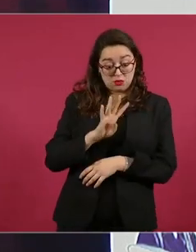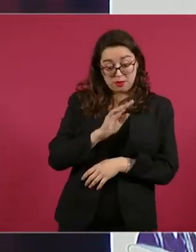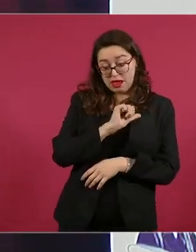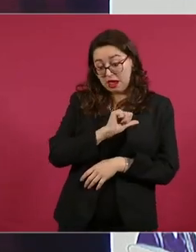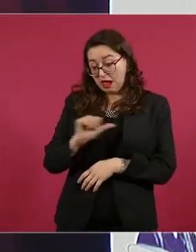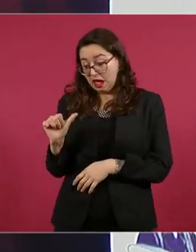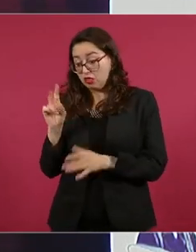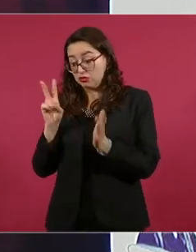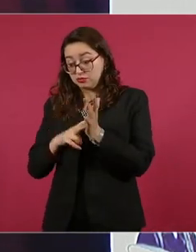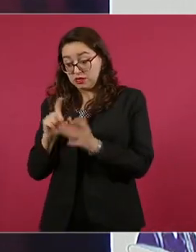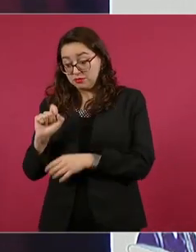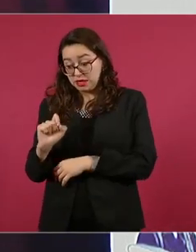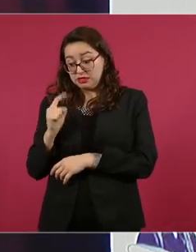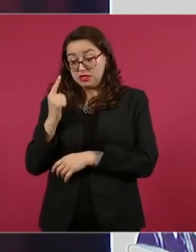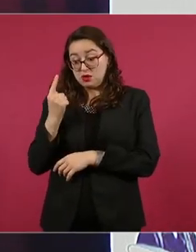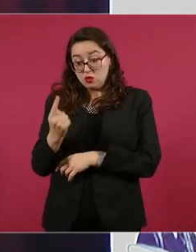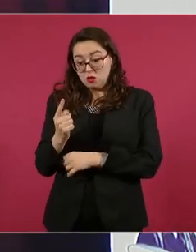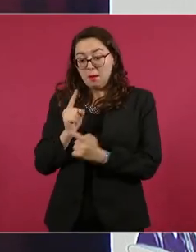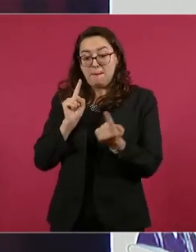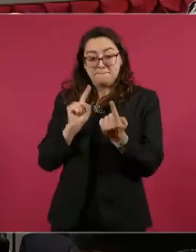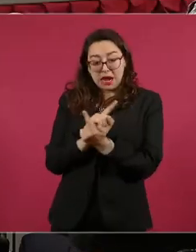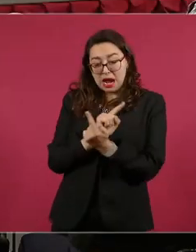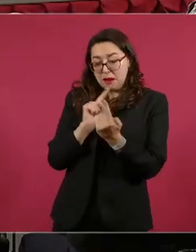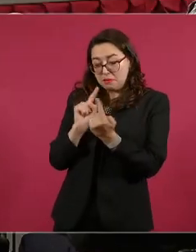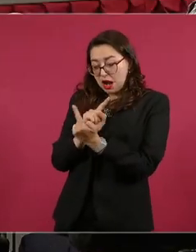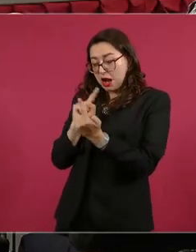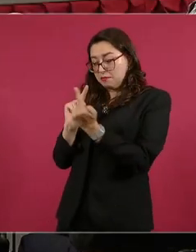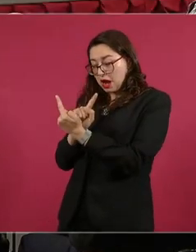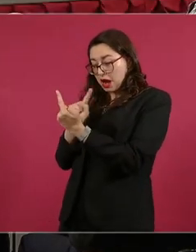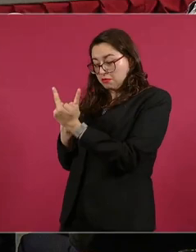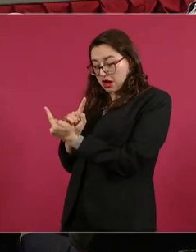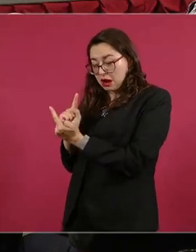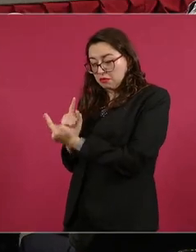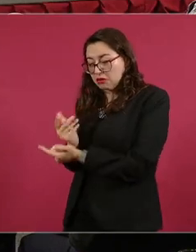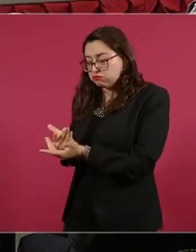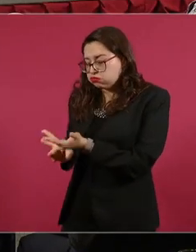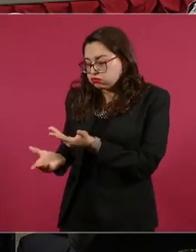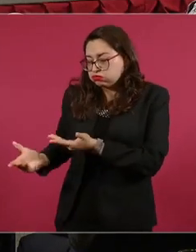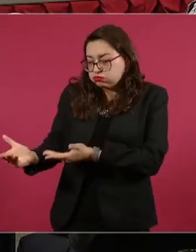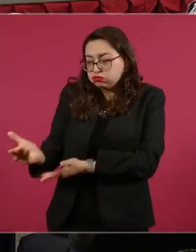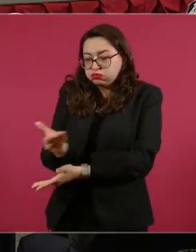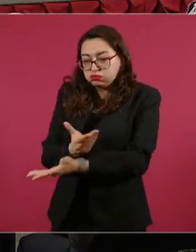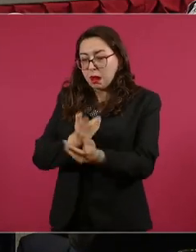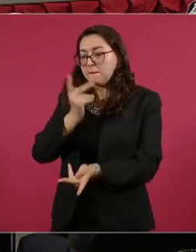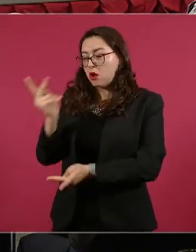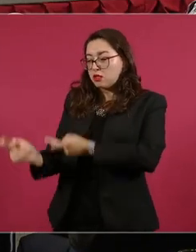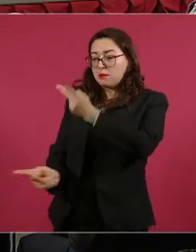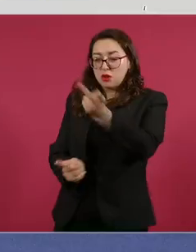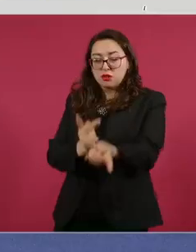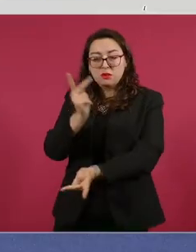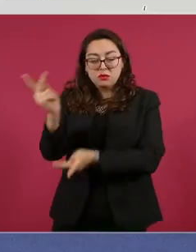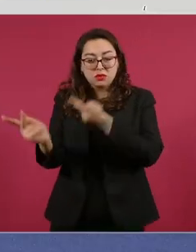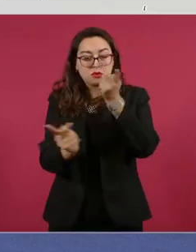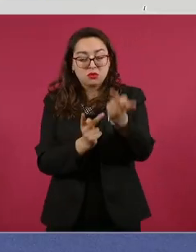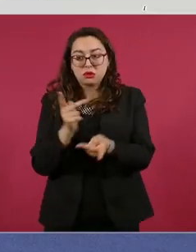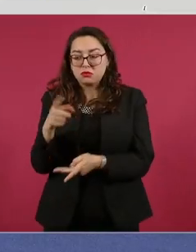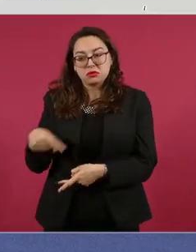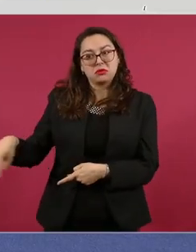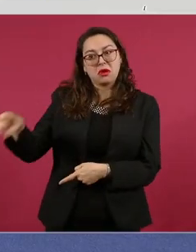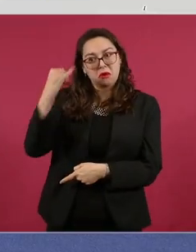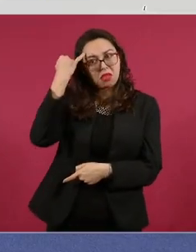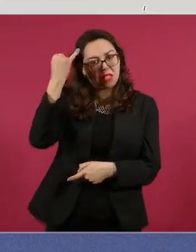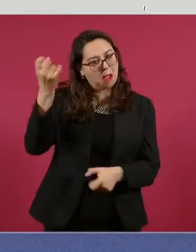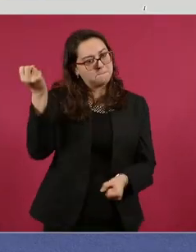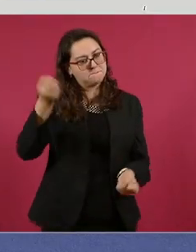destacar que aquí está la palabra de las autoridades indígenas y representantes que participaron en este proceso, siguiendo